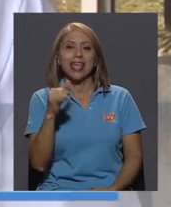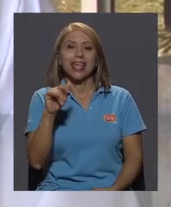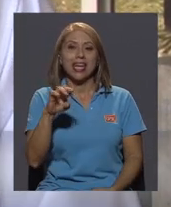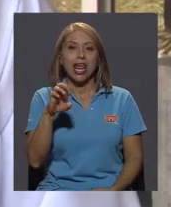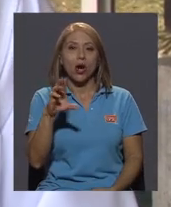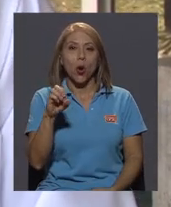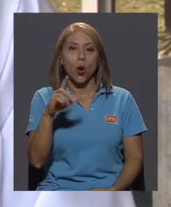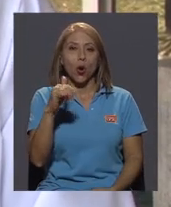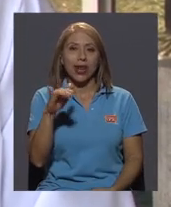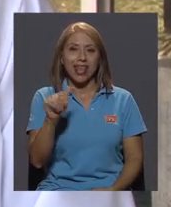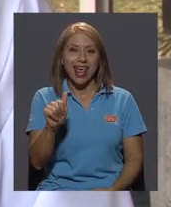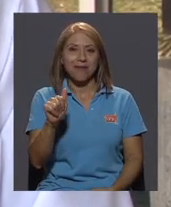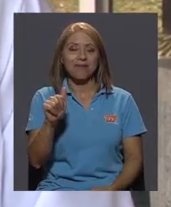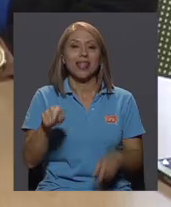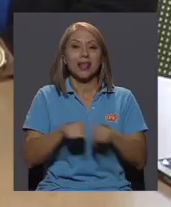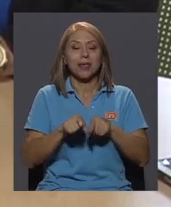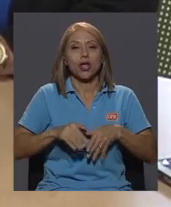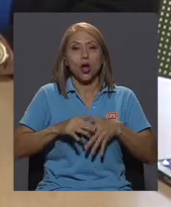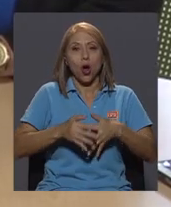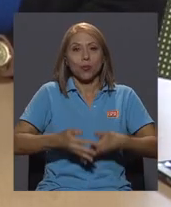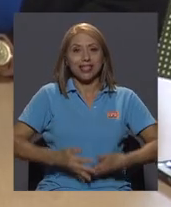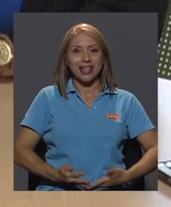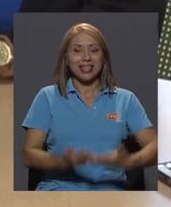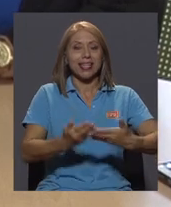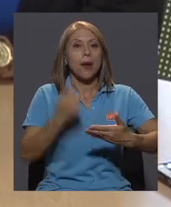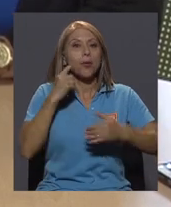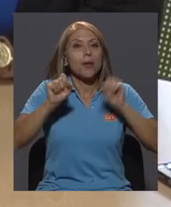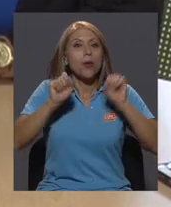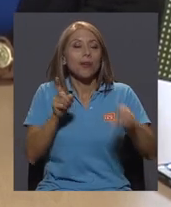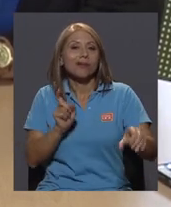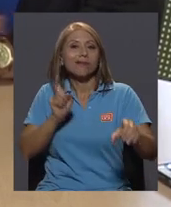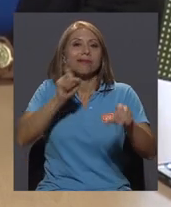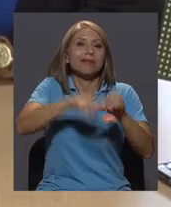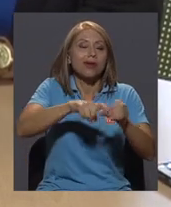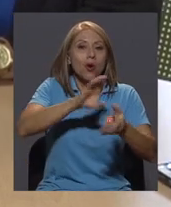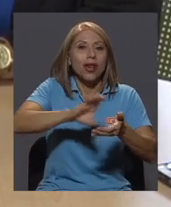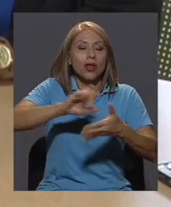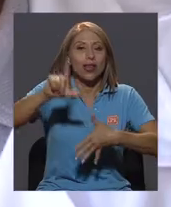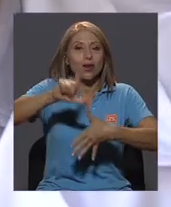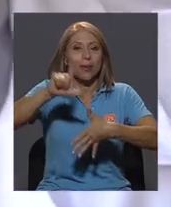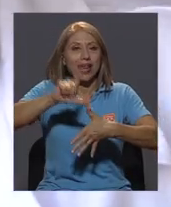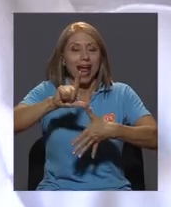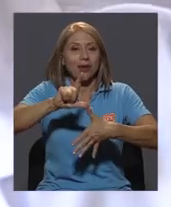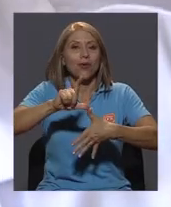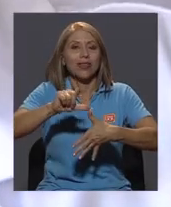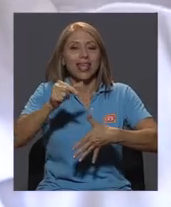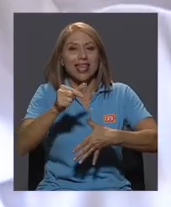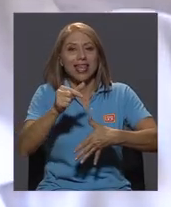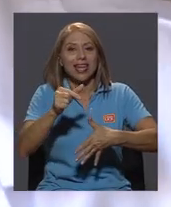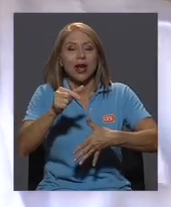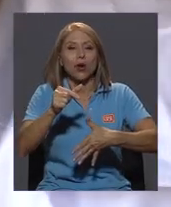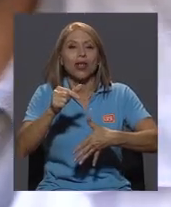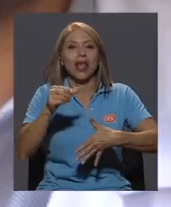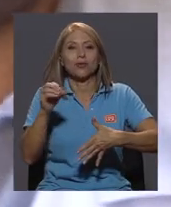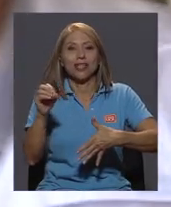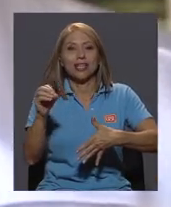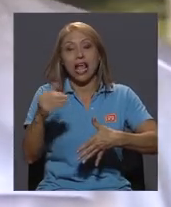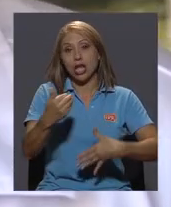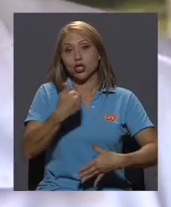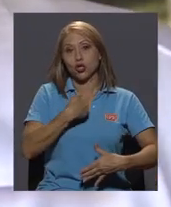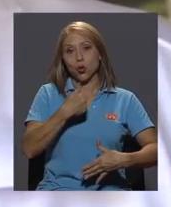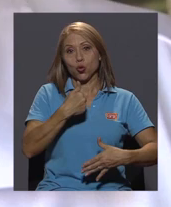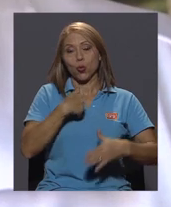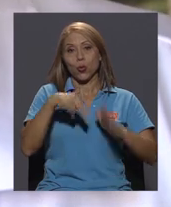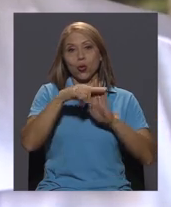oportunidad de acreditarnos al Colegio Americano de Ginecología y Obstetricia. Yo tuve una nota de 86, la nota que